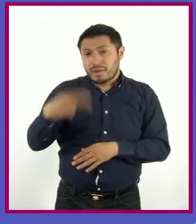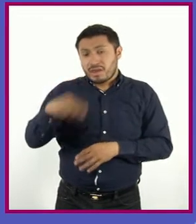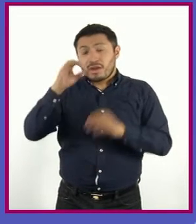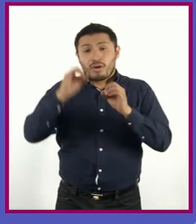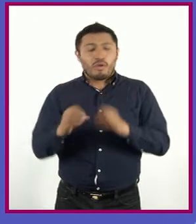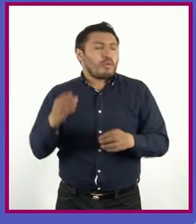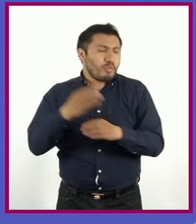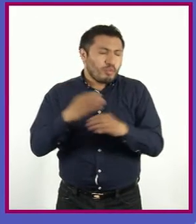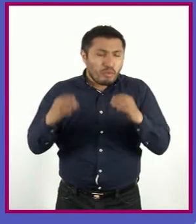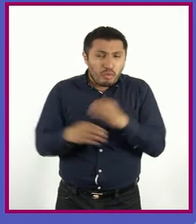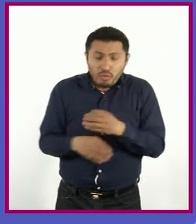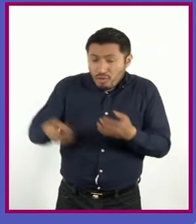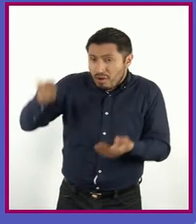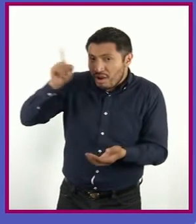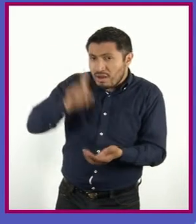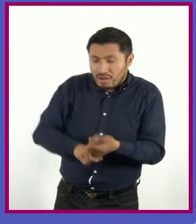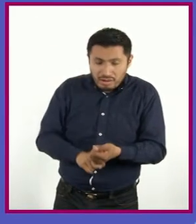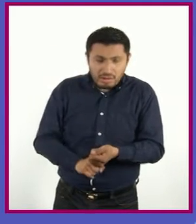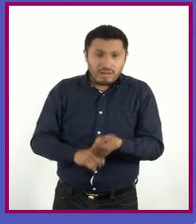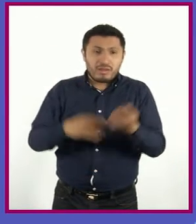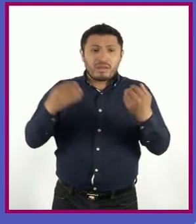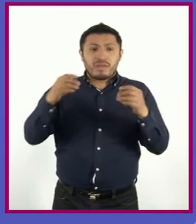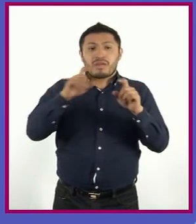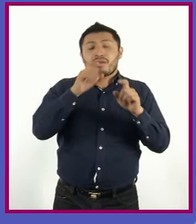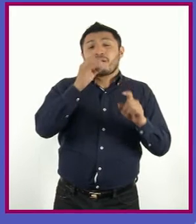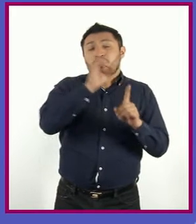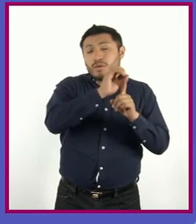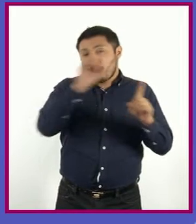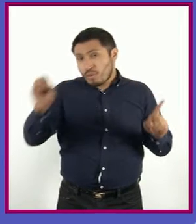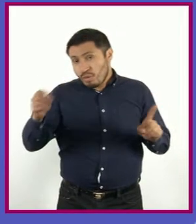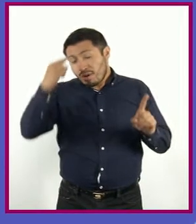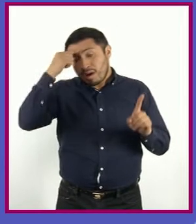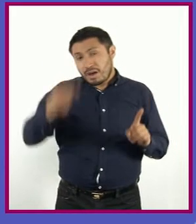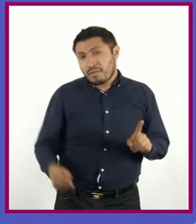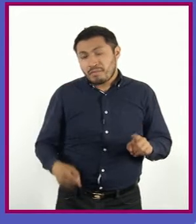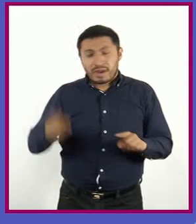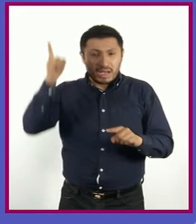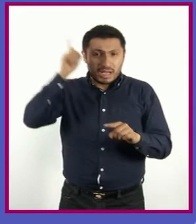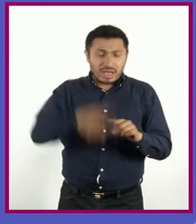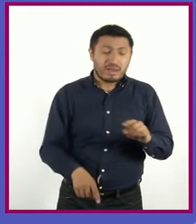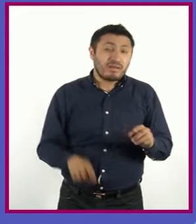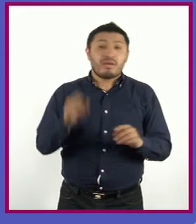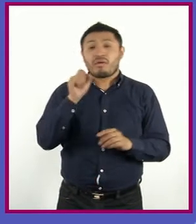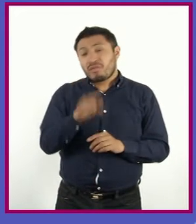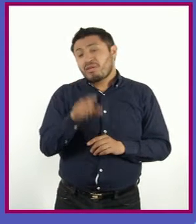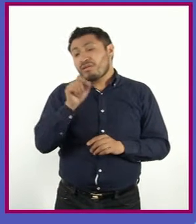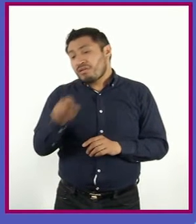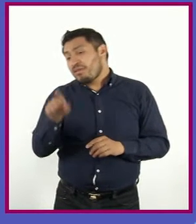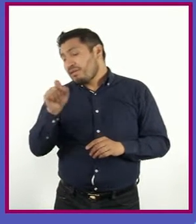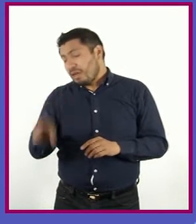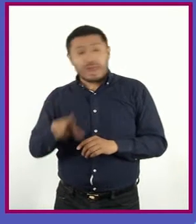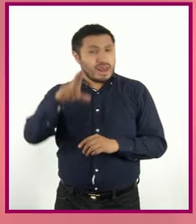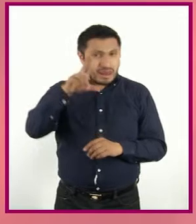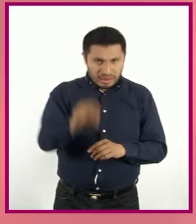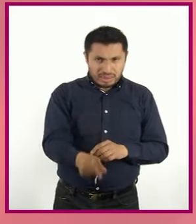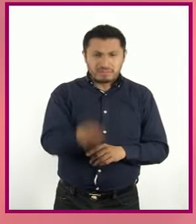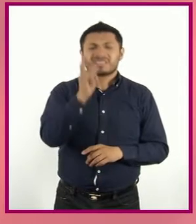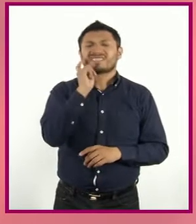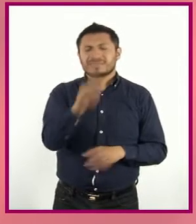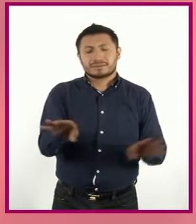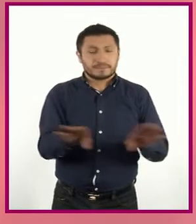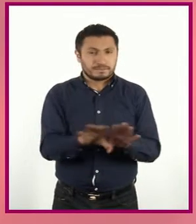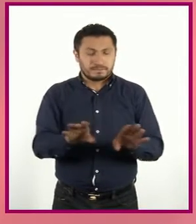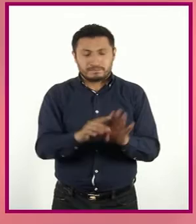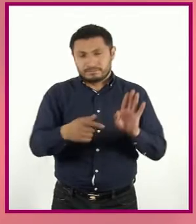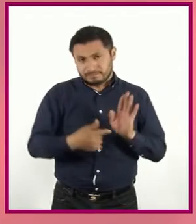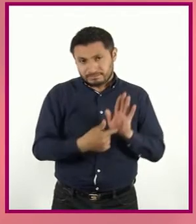los objetos dentro de una determinada oración para evitar su repetición. Es decir, se encargan de señalar